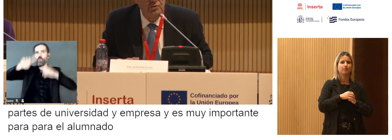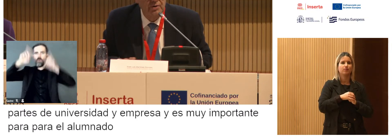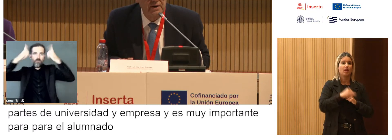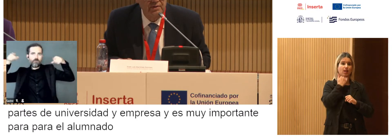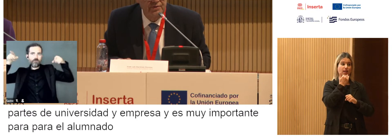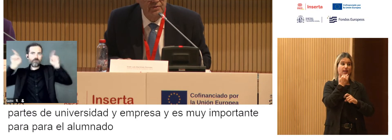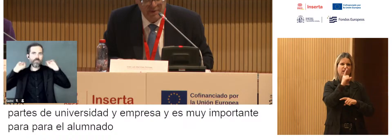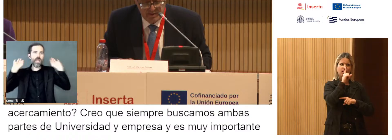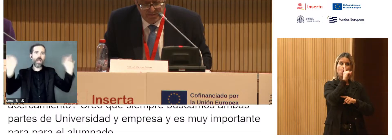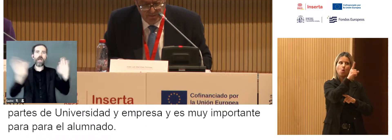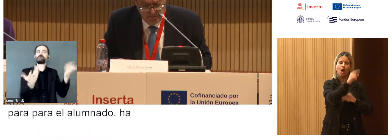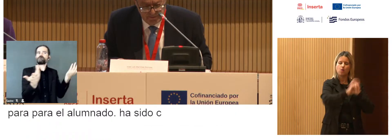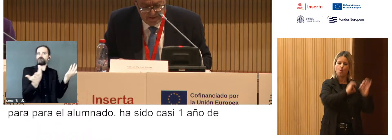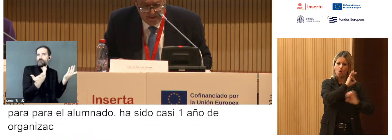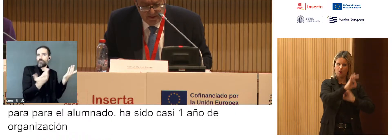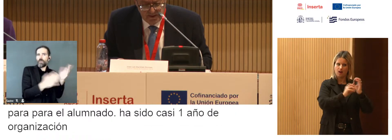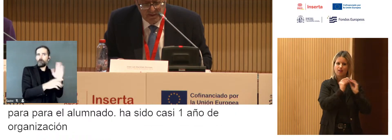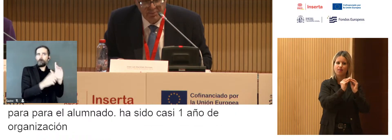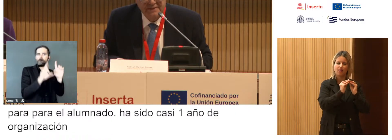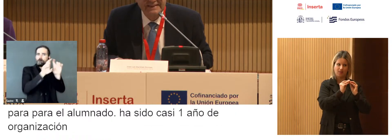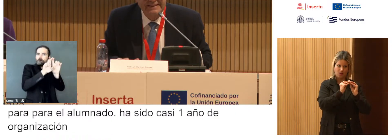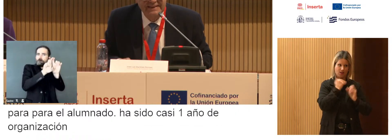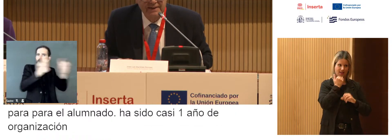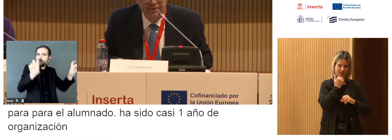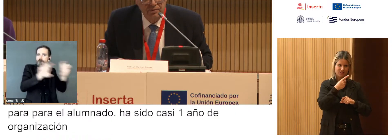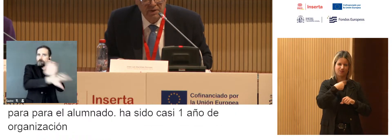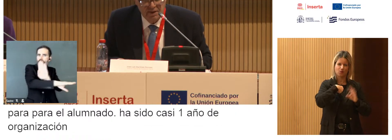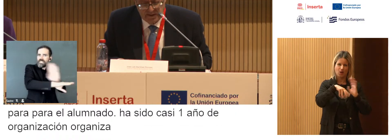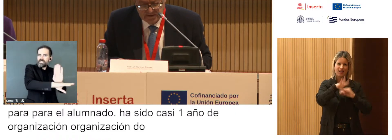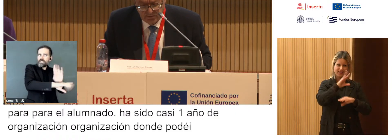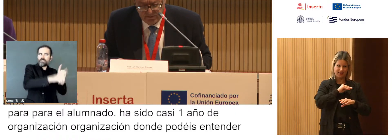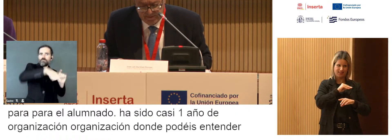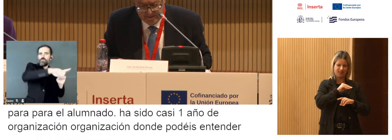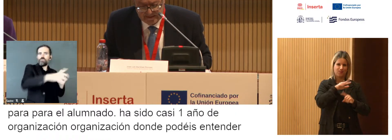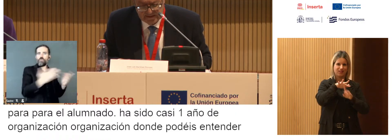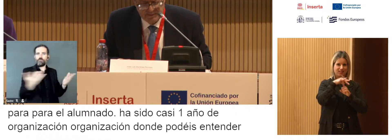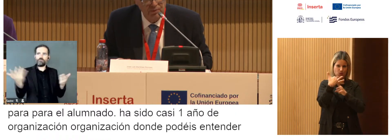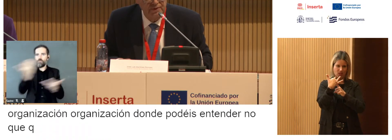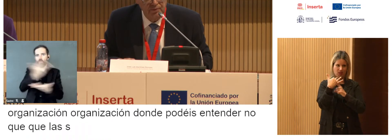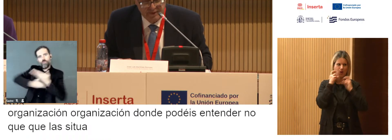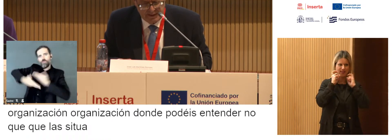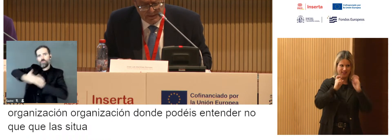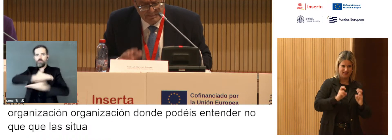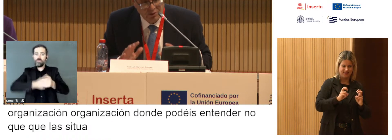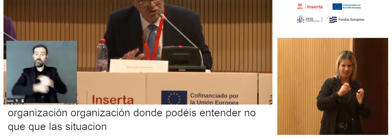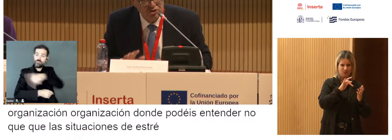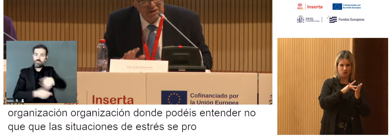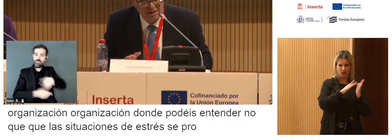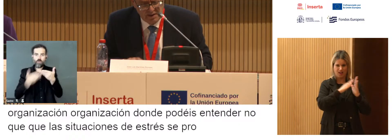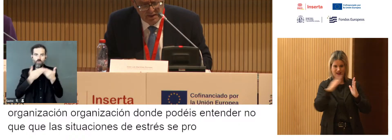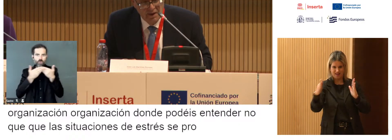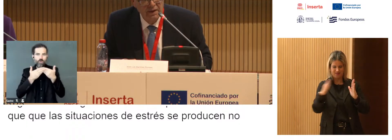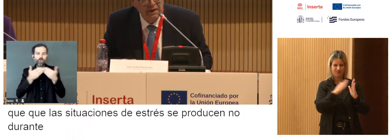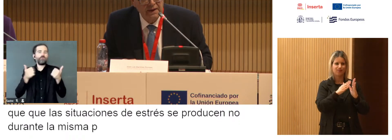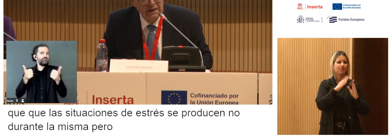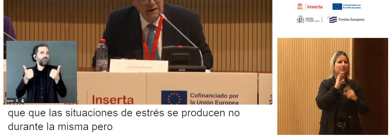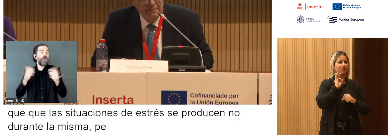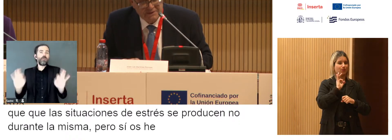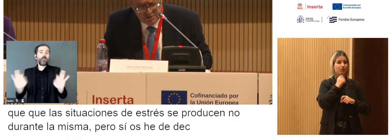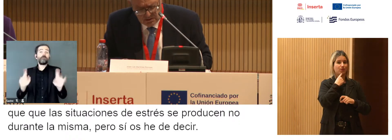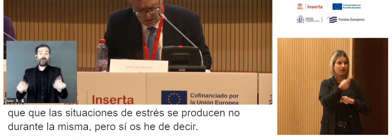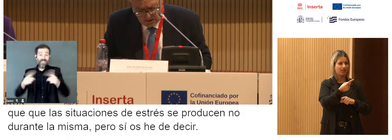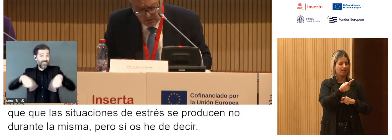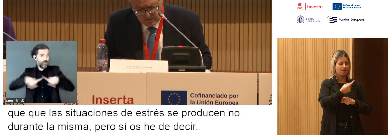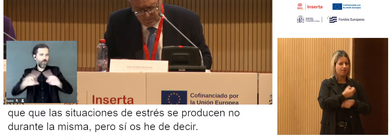casi un año de organización donde podéis entender, ¿no?, que las situaciones de estrés se producen durante la misma, pero sí os he de decir que